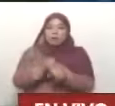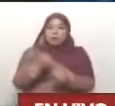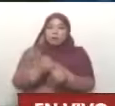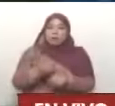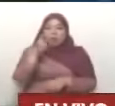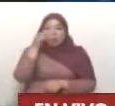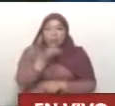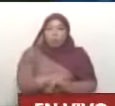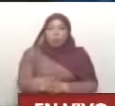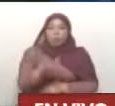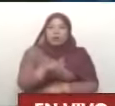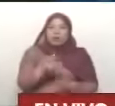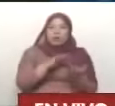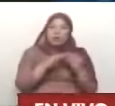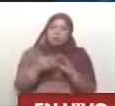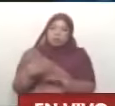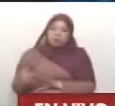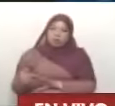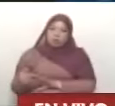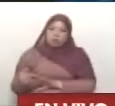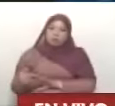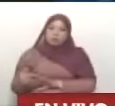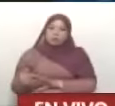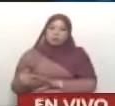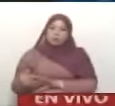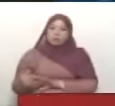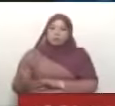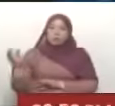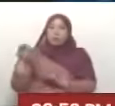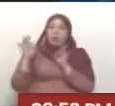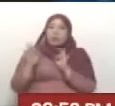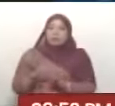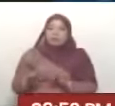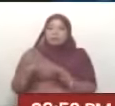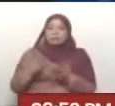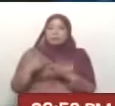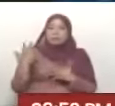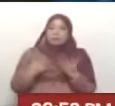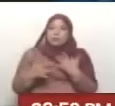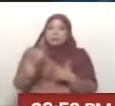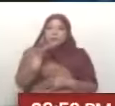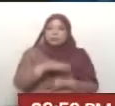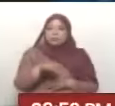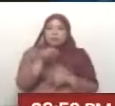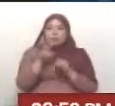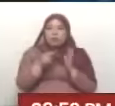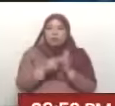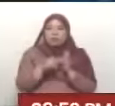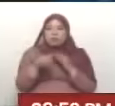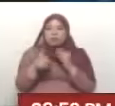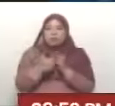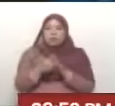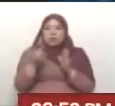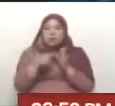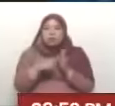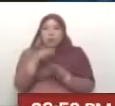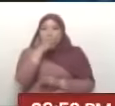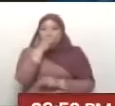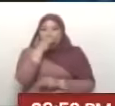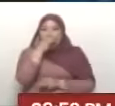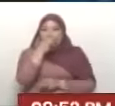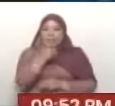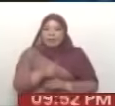con el pueblo, se hace con la comunidad. Para ello se han definido una priorización de unas 8.600 comunidades a nivel